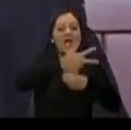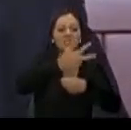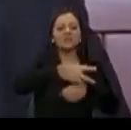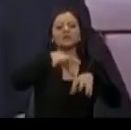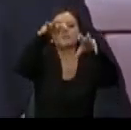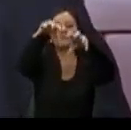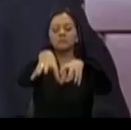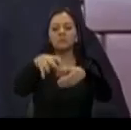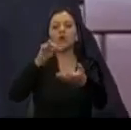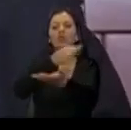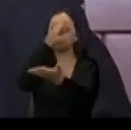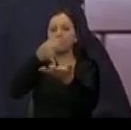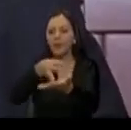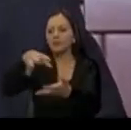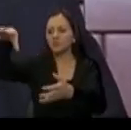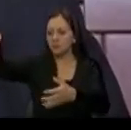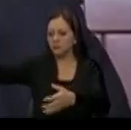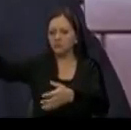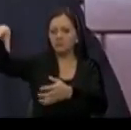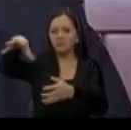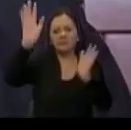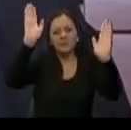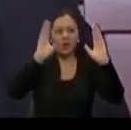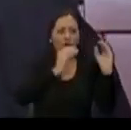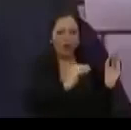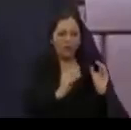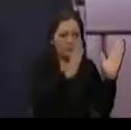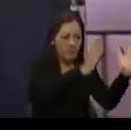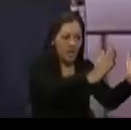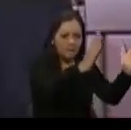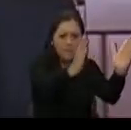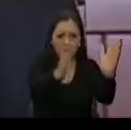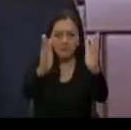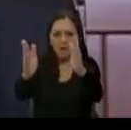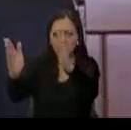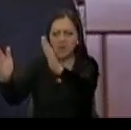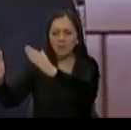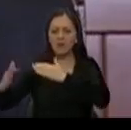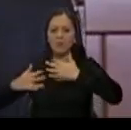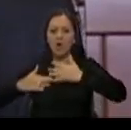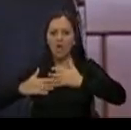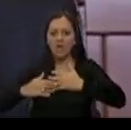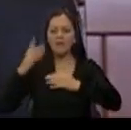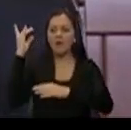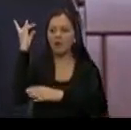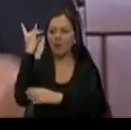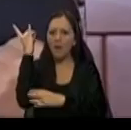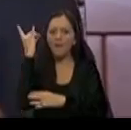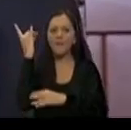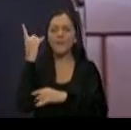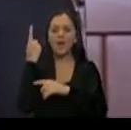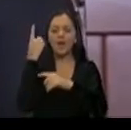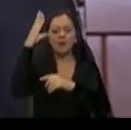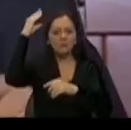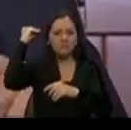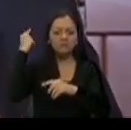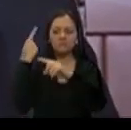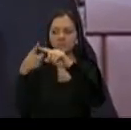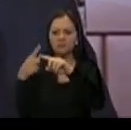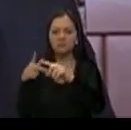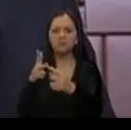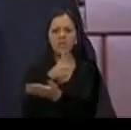acá está Cotopaxi, todas las provincias que son hasta Guaranda, incluyendo Riobamba, pues, y Carchi,